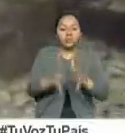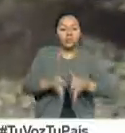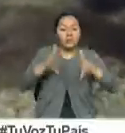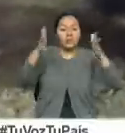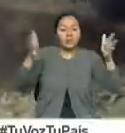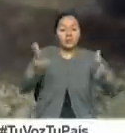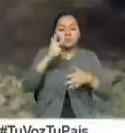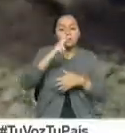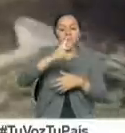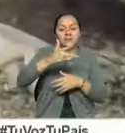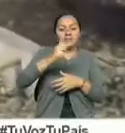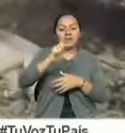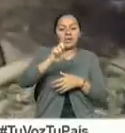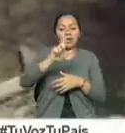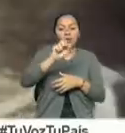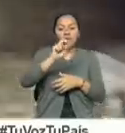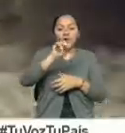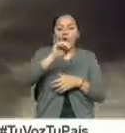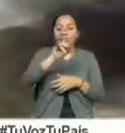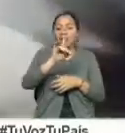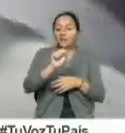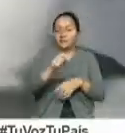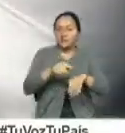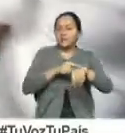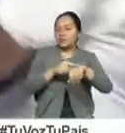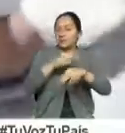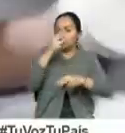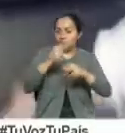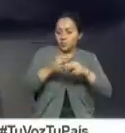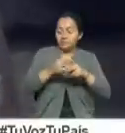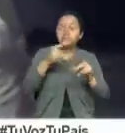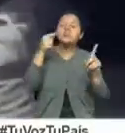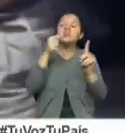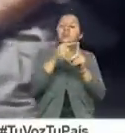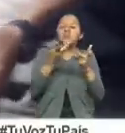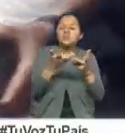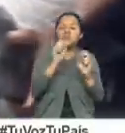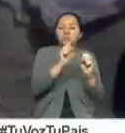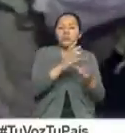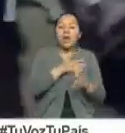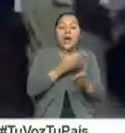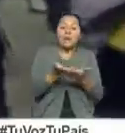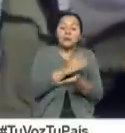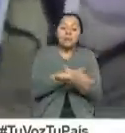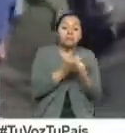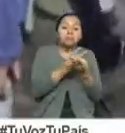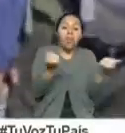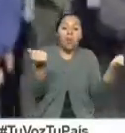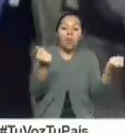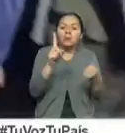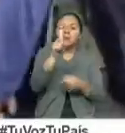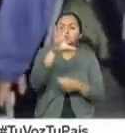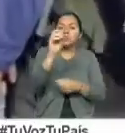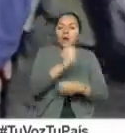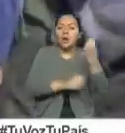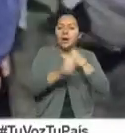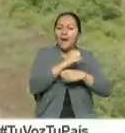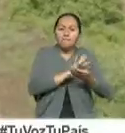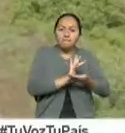especie Chelonoides niger, endémicas de esta localidad y que han sido consideradas extintas por más de 150